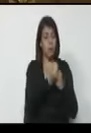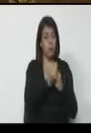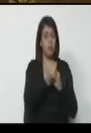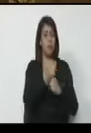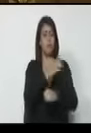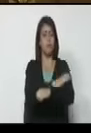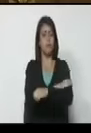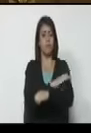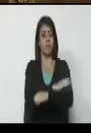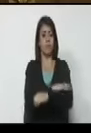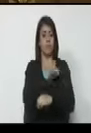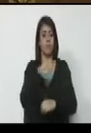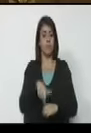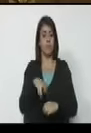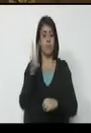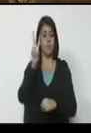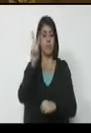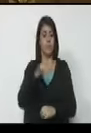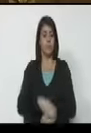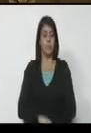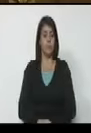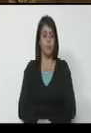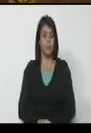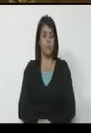la oposición golpista venezolana.